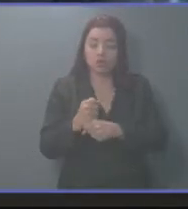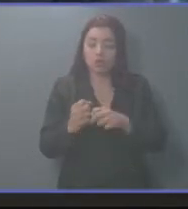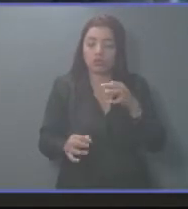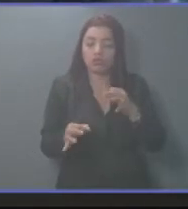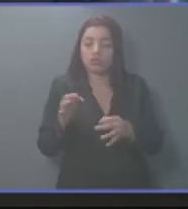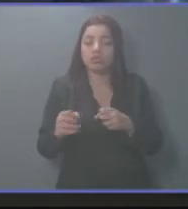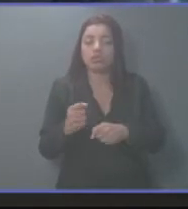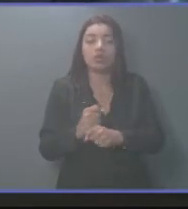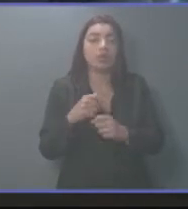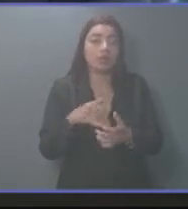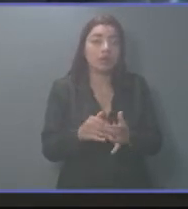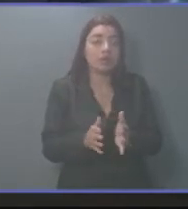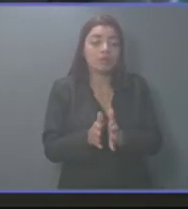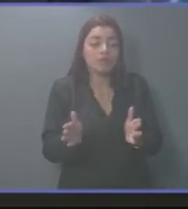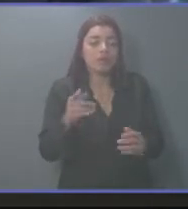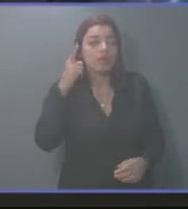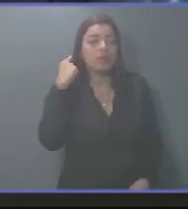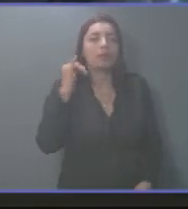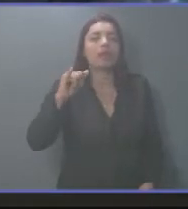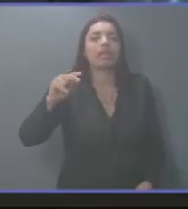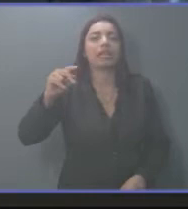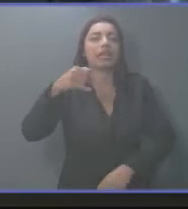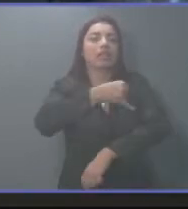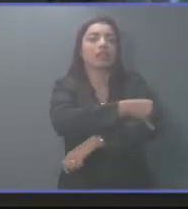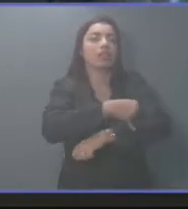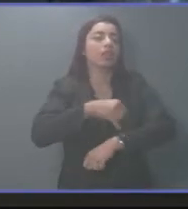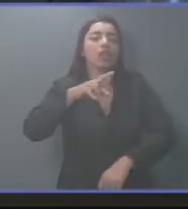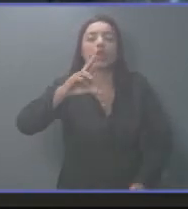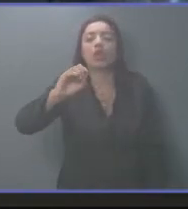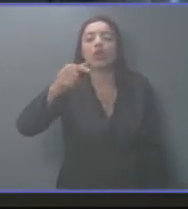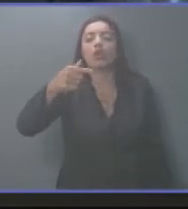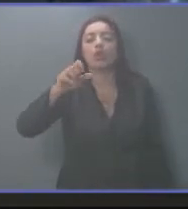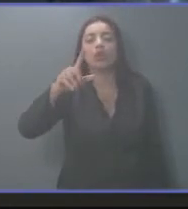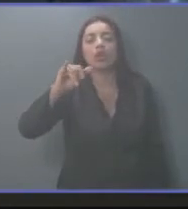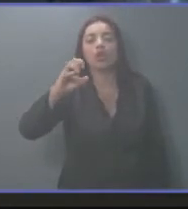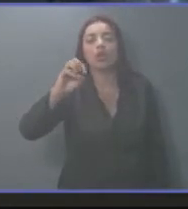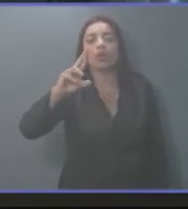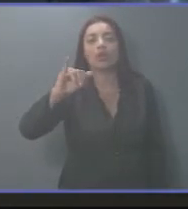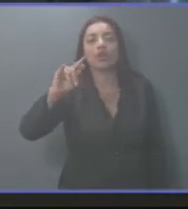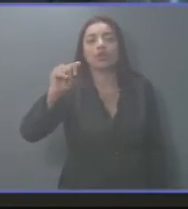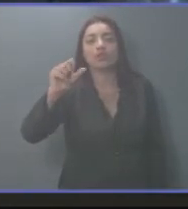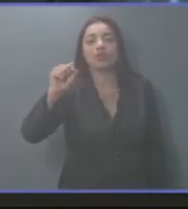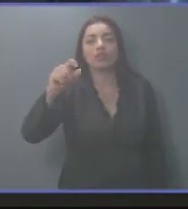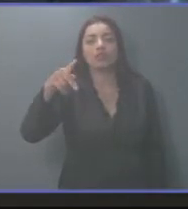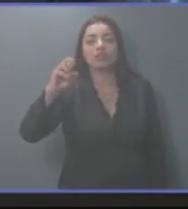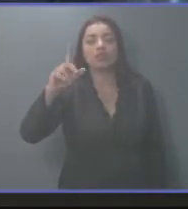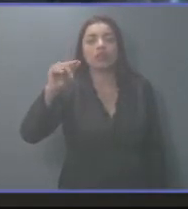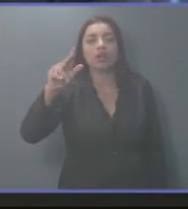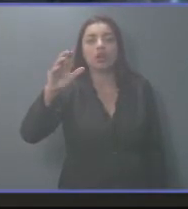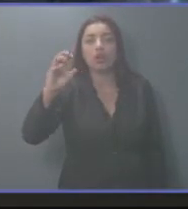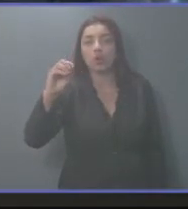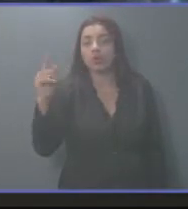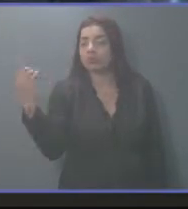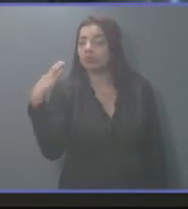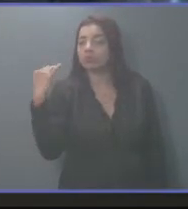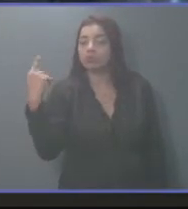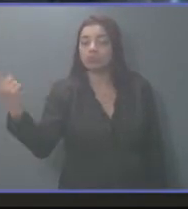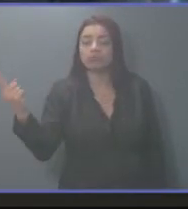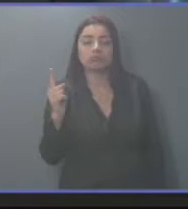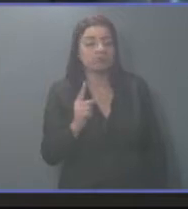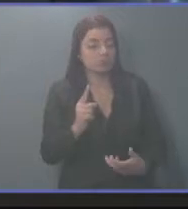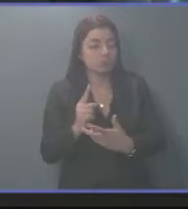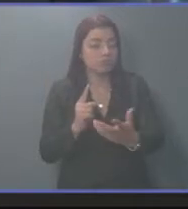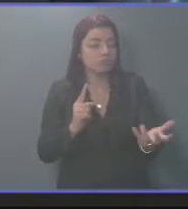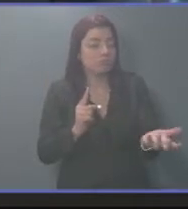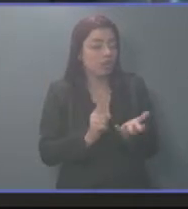Seguridad Pública, ingeniero Rogelio Eduardo Rivas Polanco, con quien se intercambiaron opiniones sobre